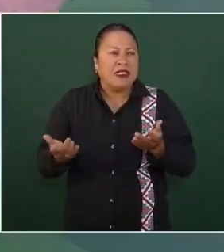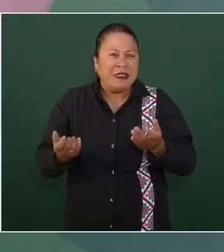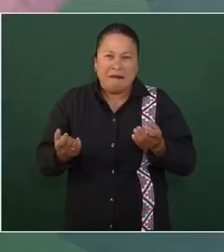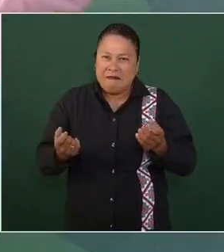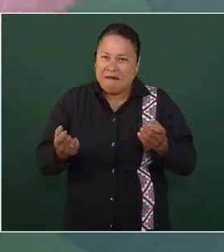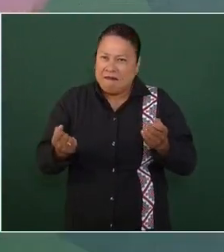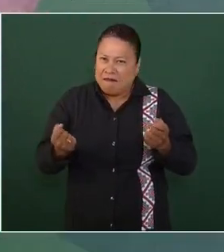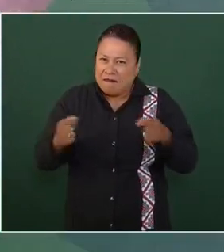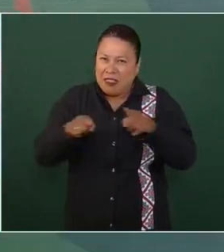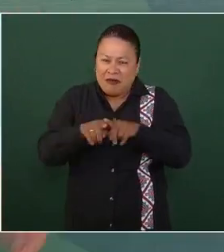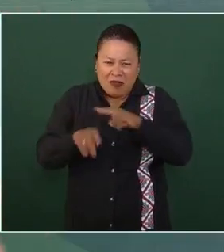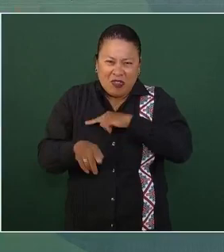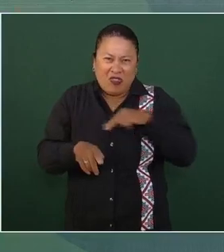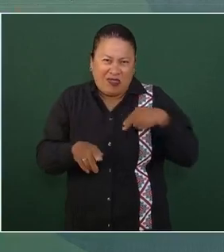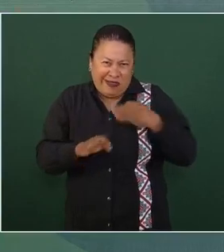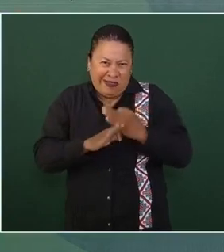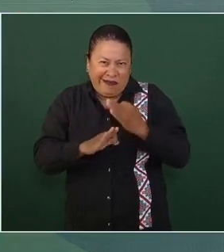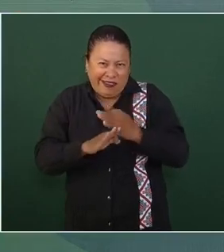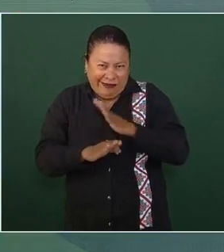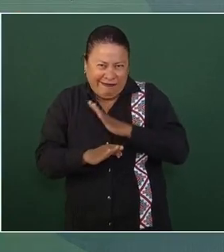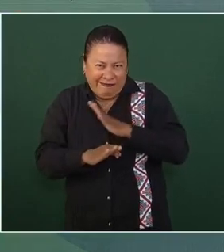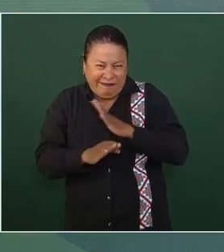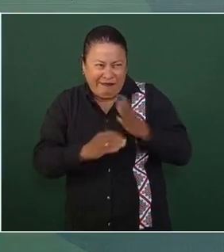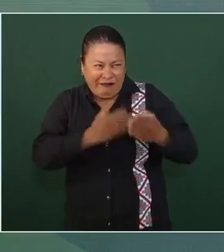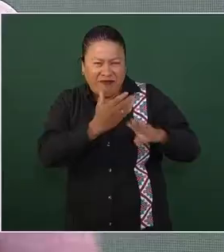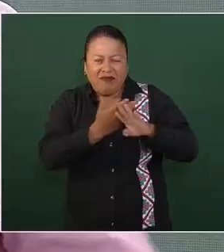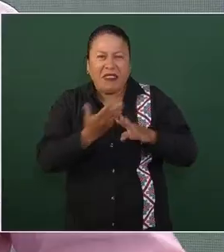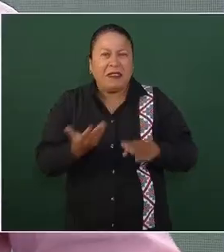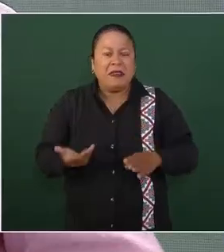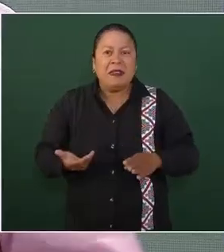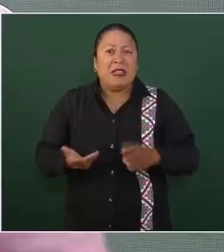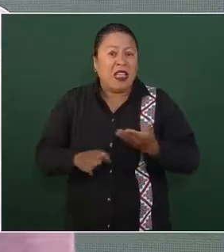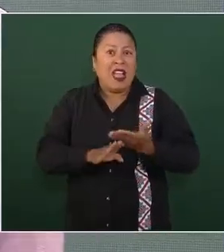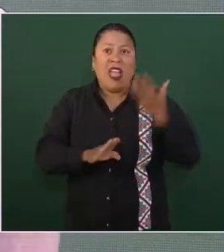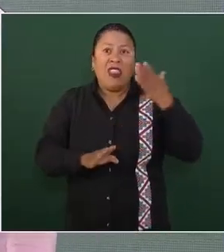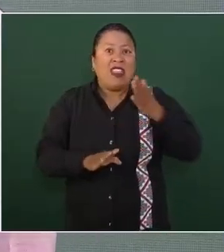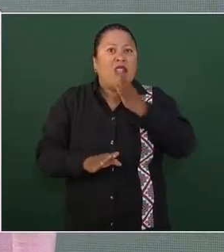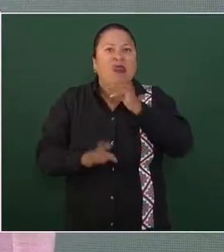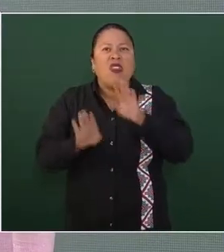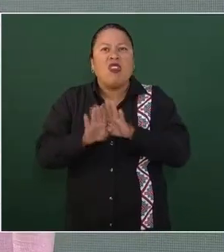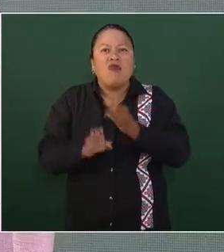estamos enfrentando no se podría resistir